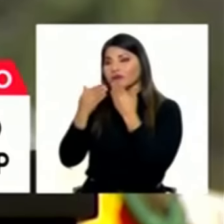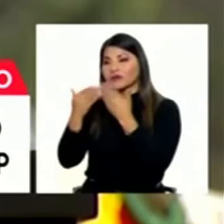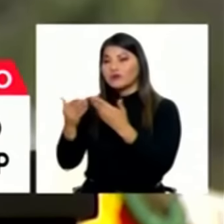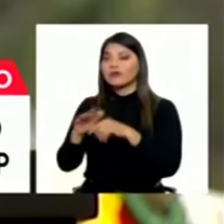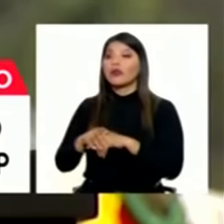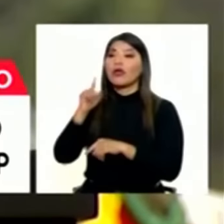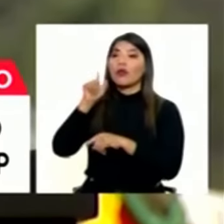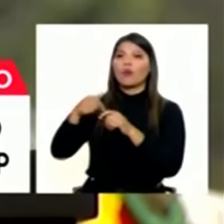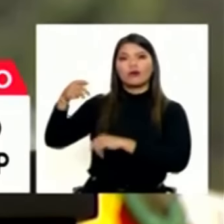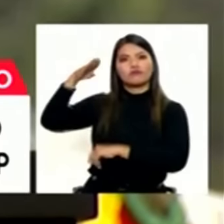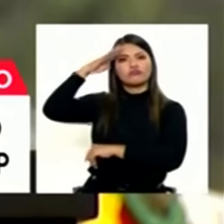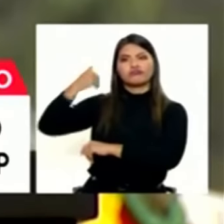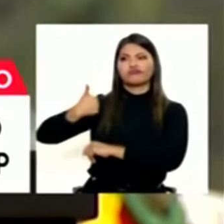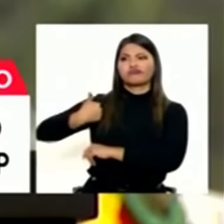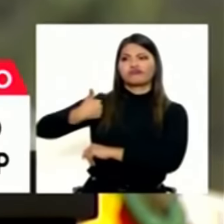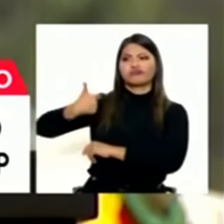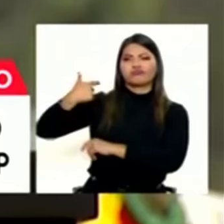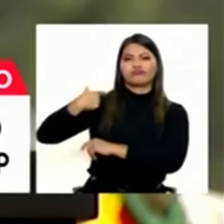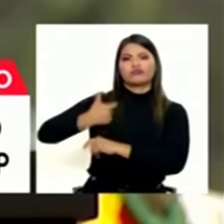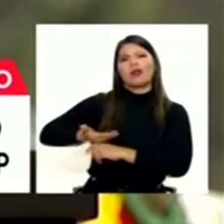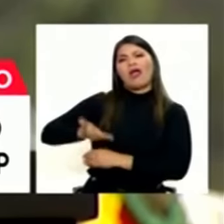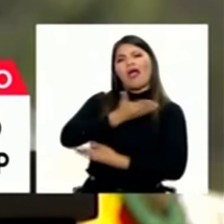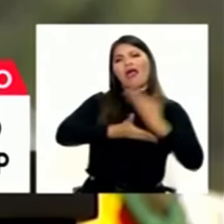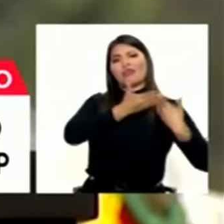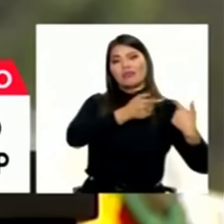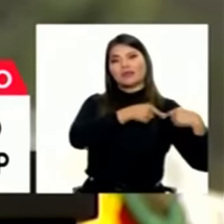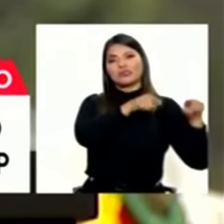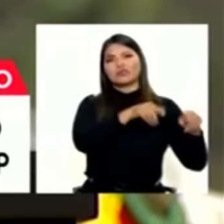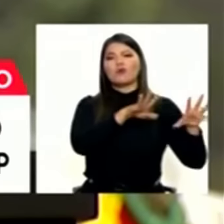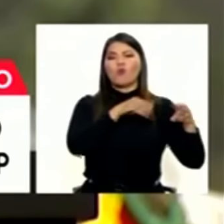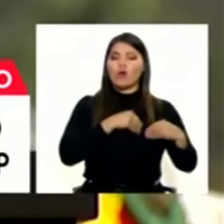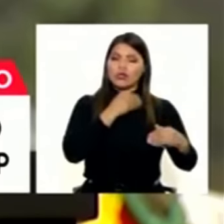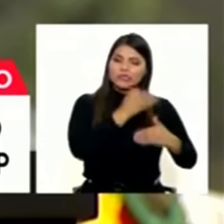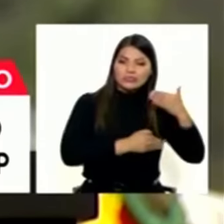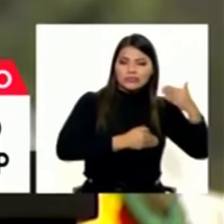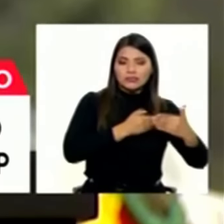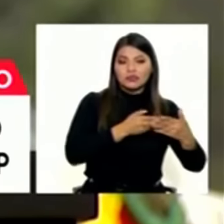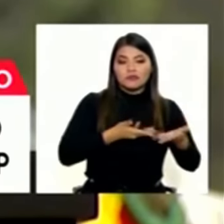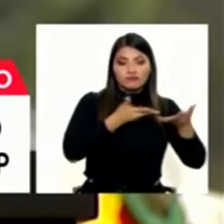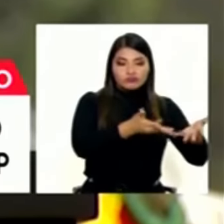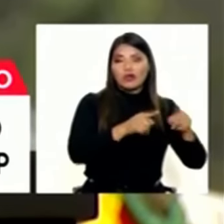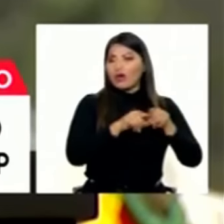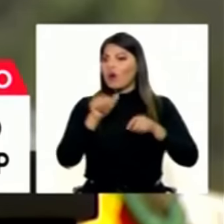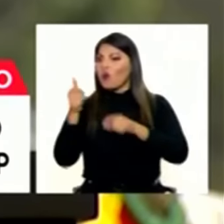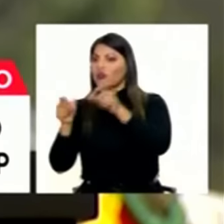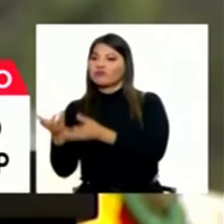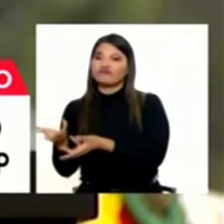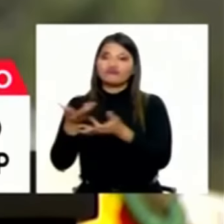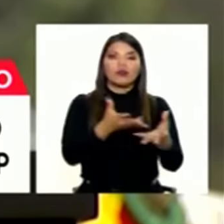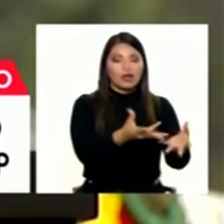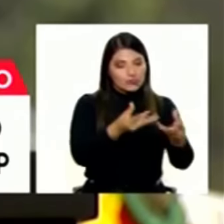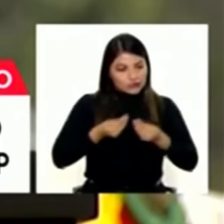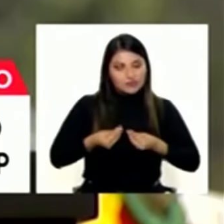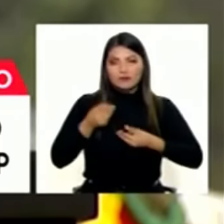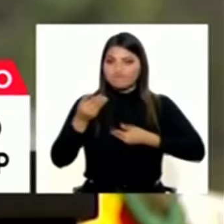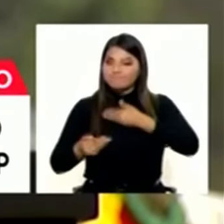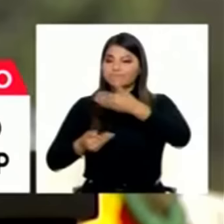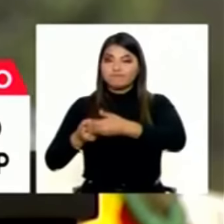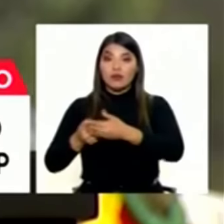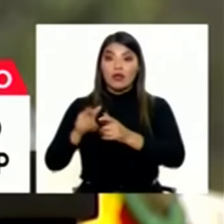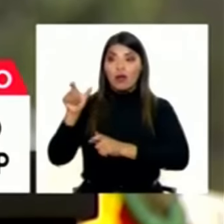a nuestros comandantes generales del ayer, quienes dejaron una senda que continuar, a nuestros oficiales y técnicos